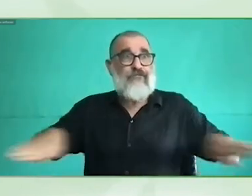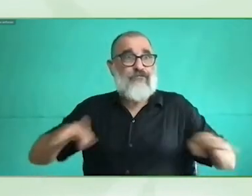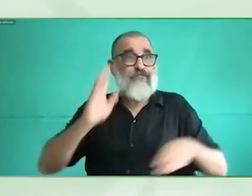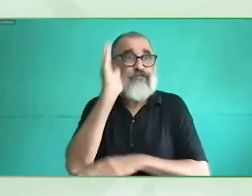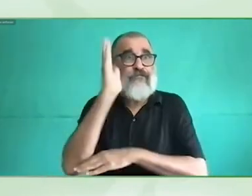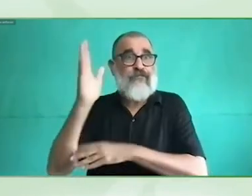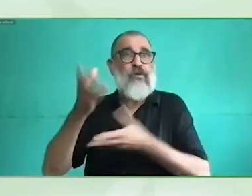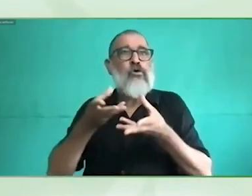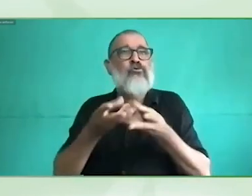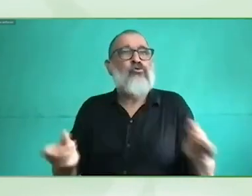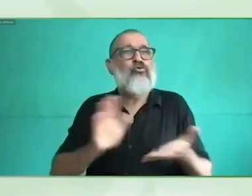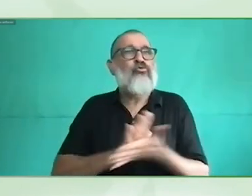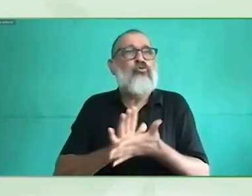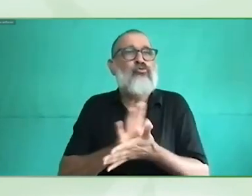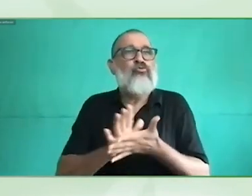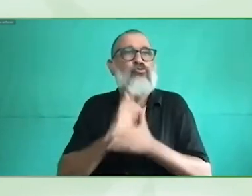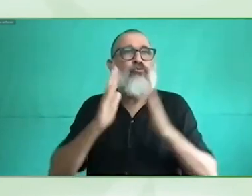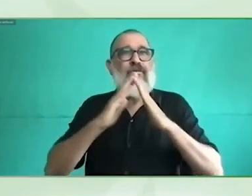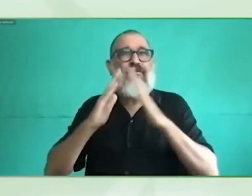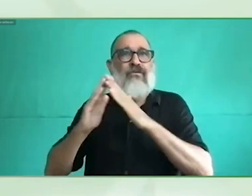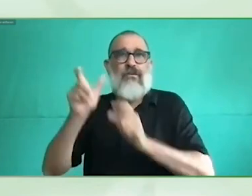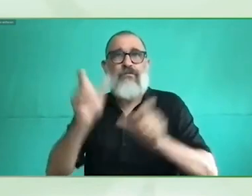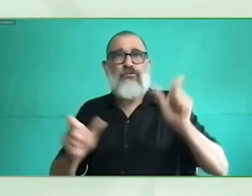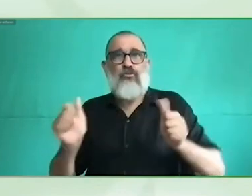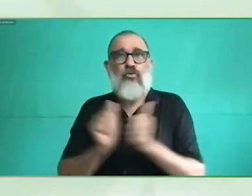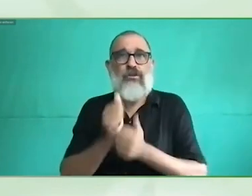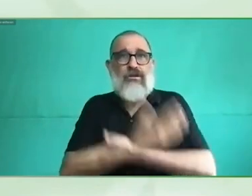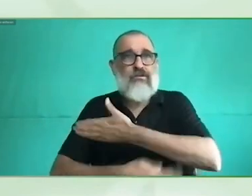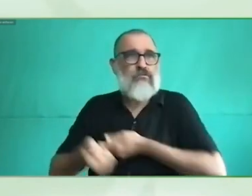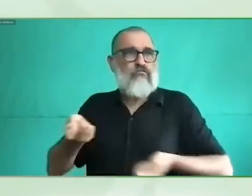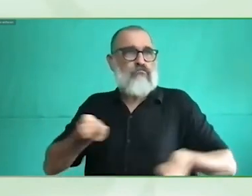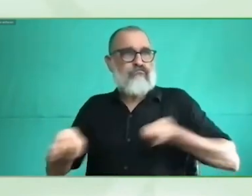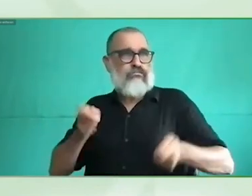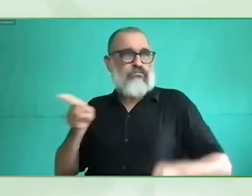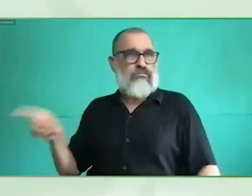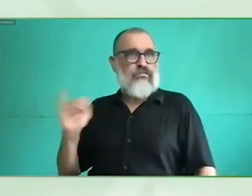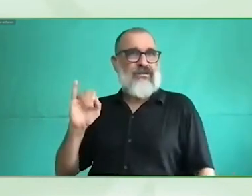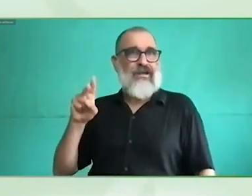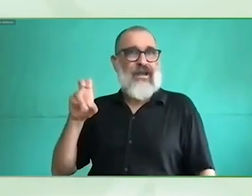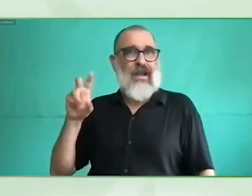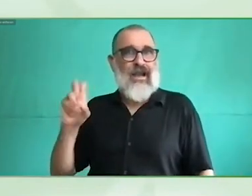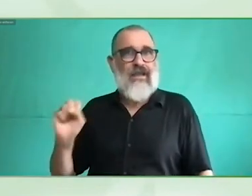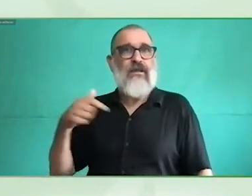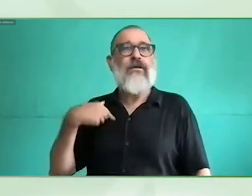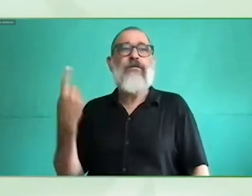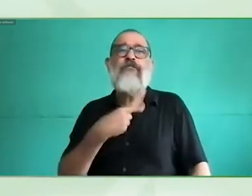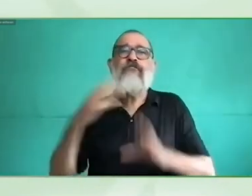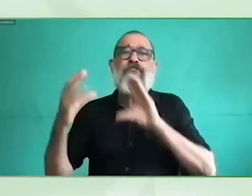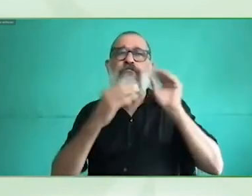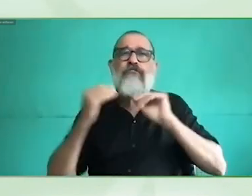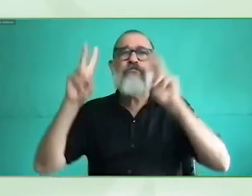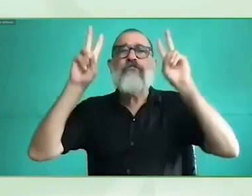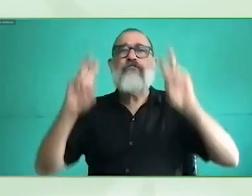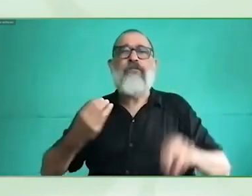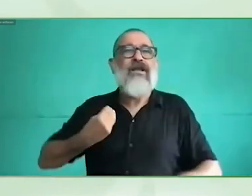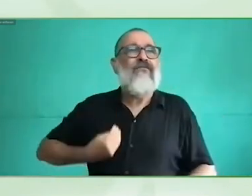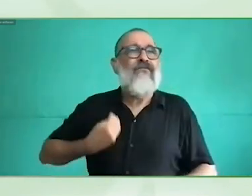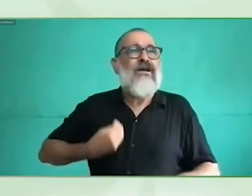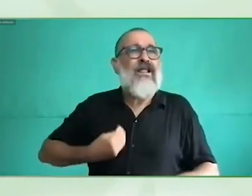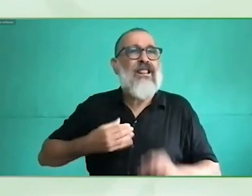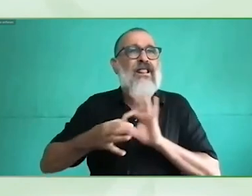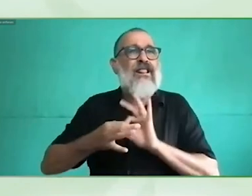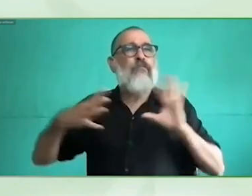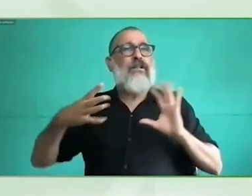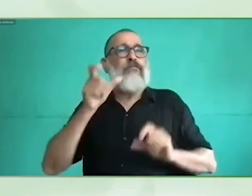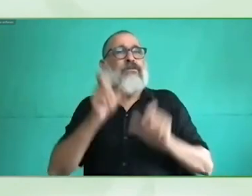Eso sí porque esa es la sesión de mañana Quisiera saber si hay alguien del público que tenga algún comentario o que